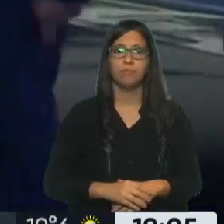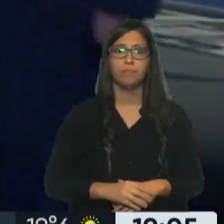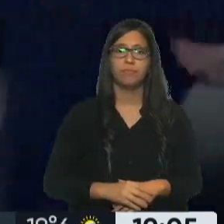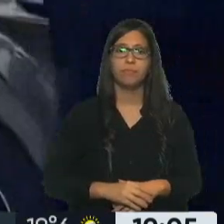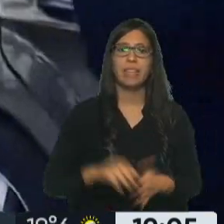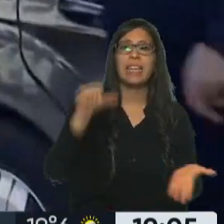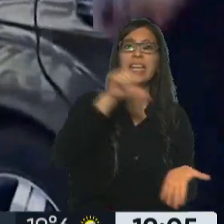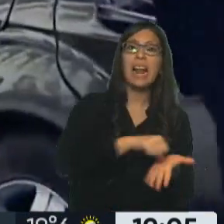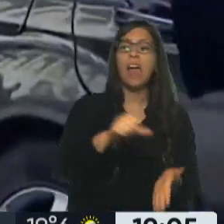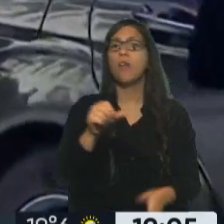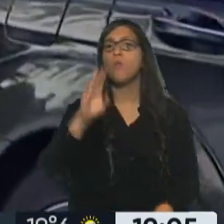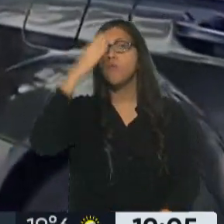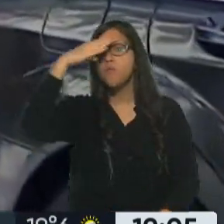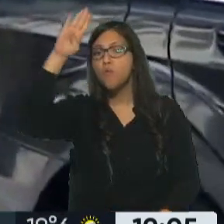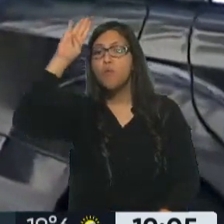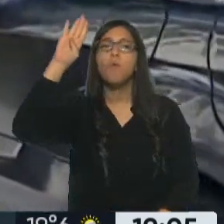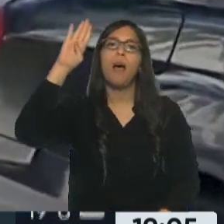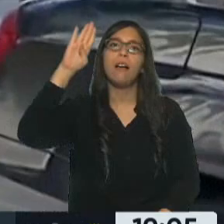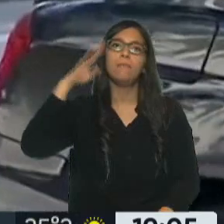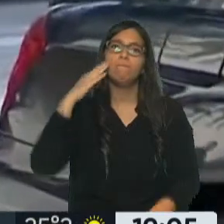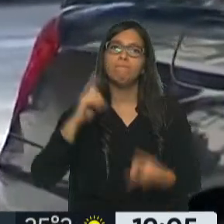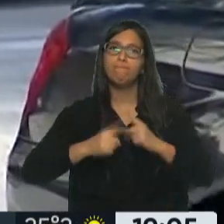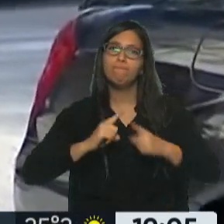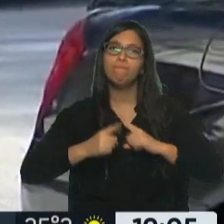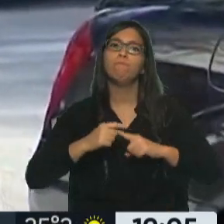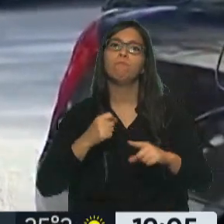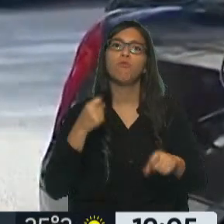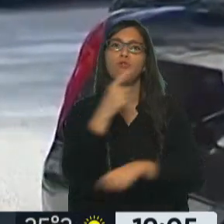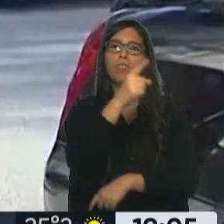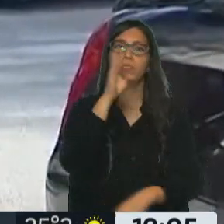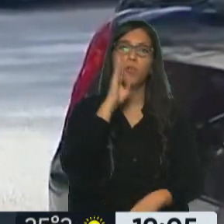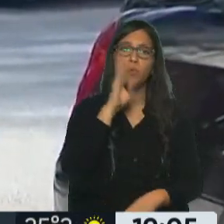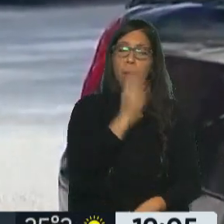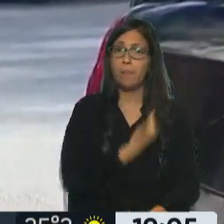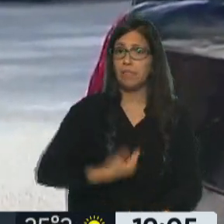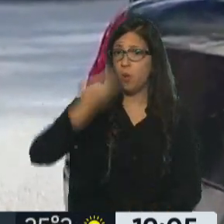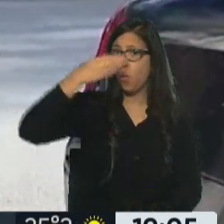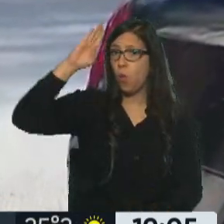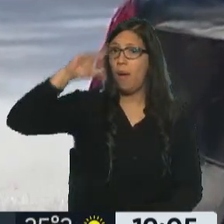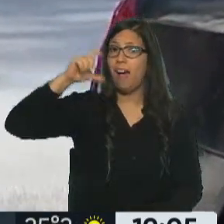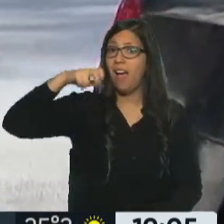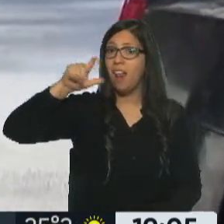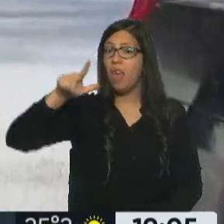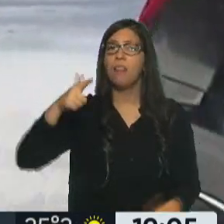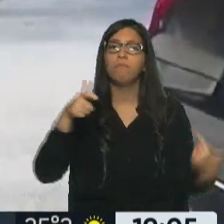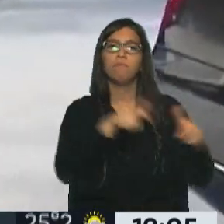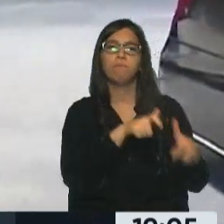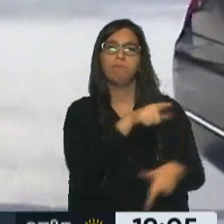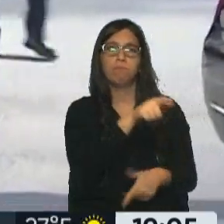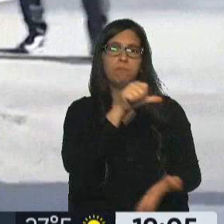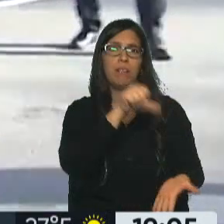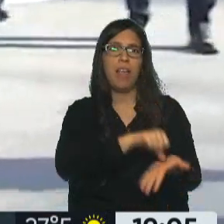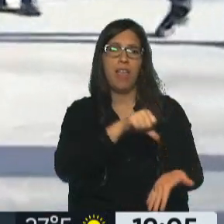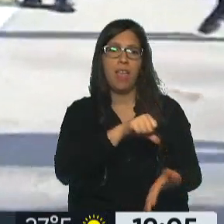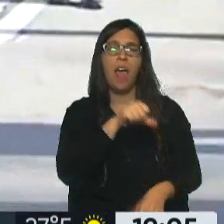Irán y Cuba ante los bloqueos de Estados Unidos. El presidente cubano Miguel Díaz-Canel se reunió en Teherán con su par iraní,